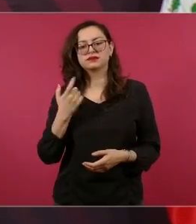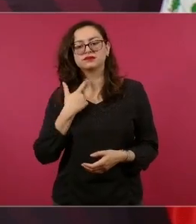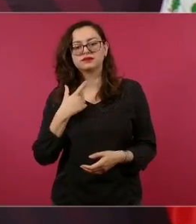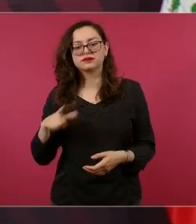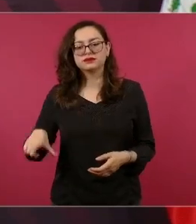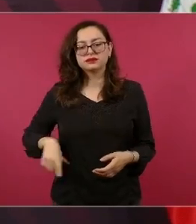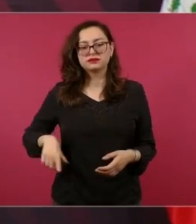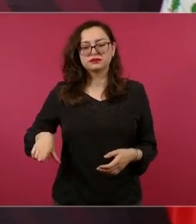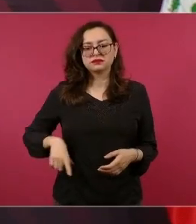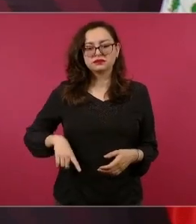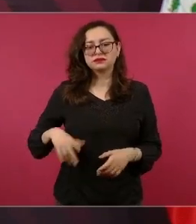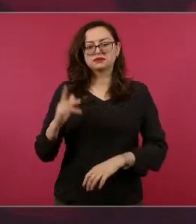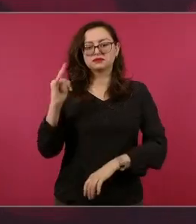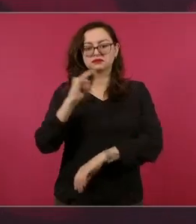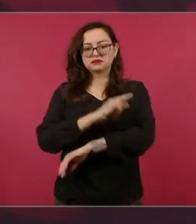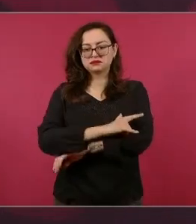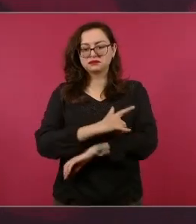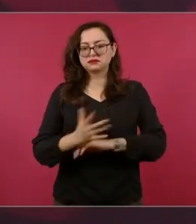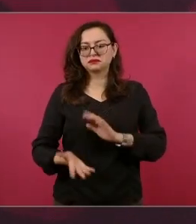¿Cuándo?